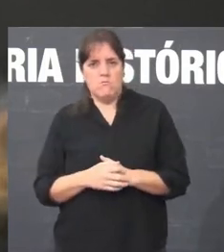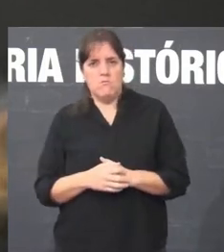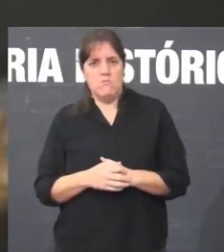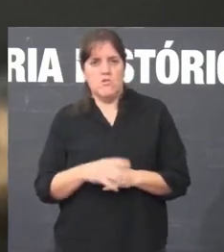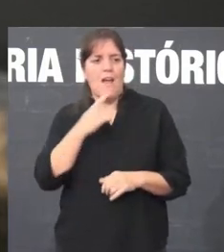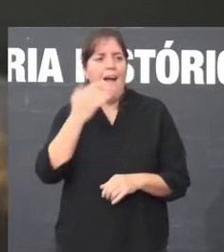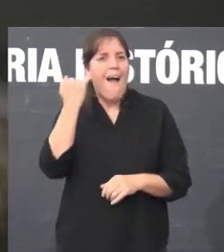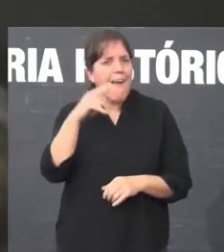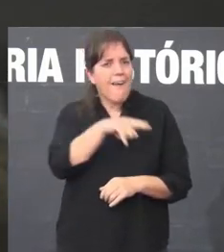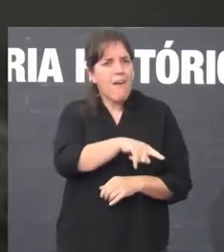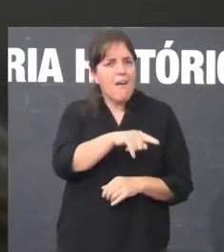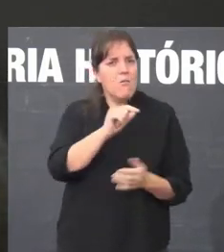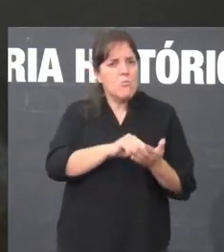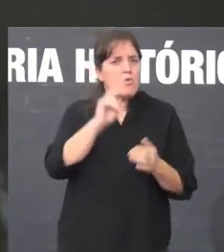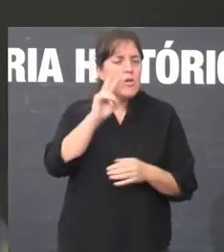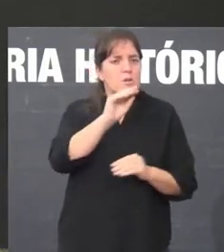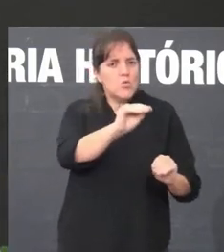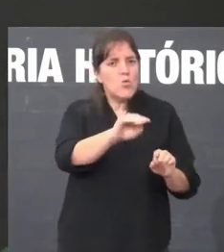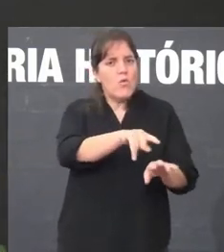Bueno, a ver,